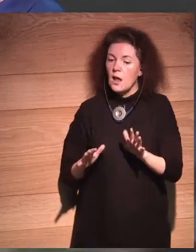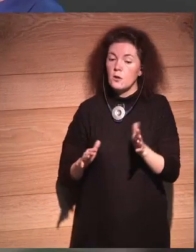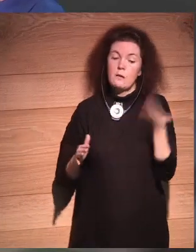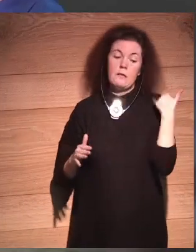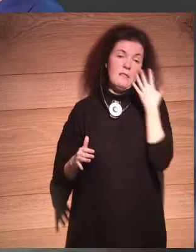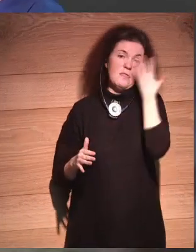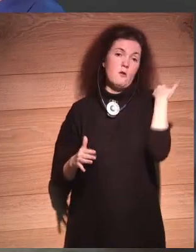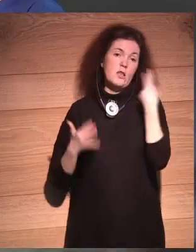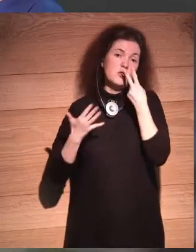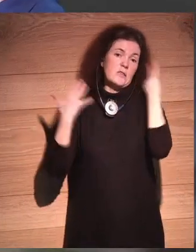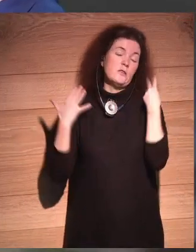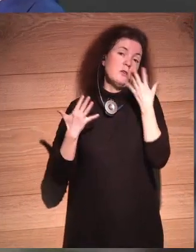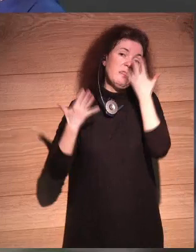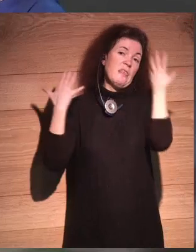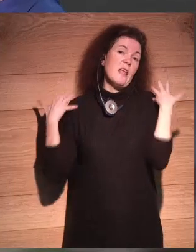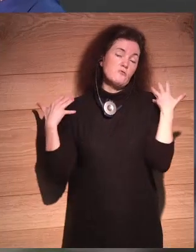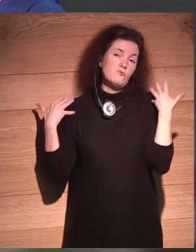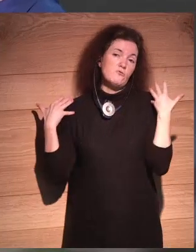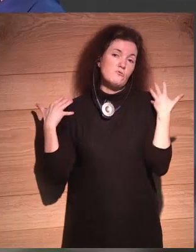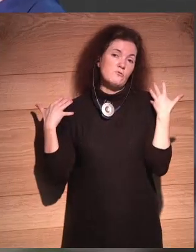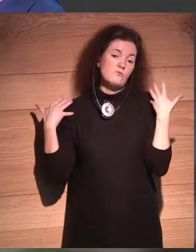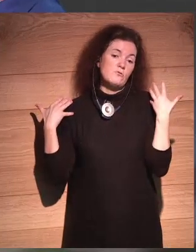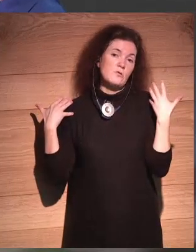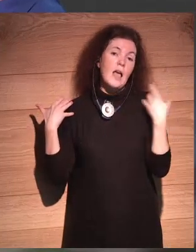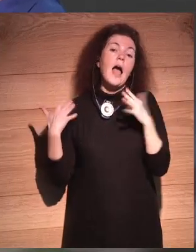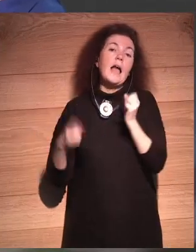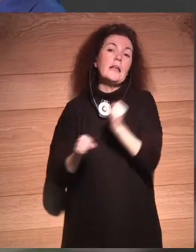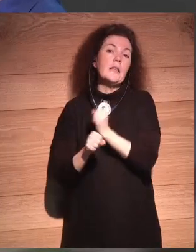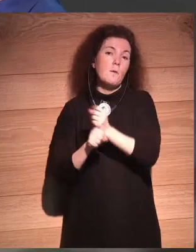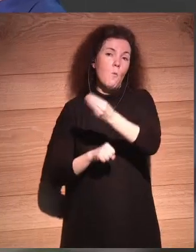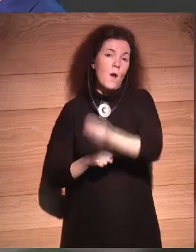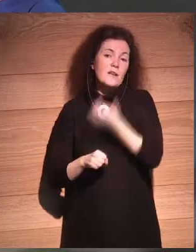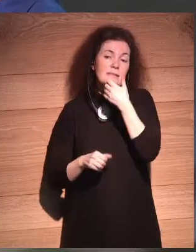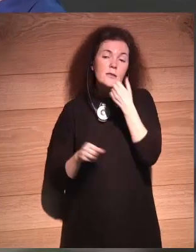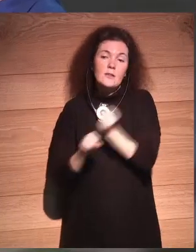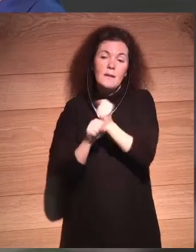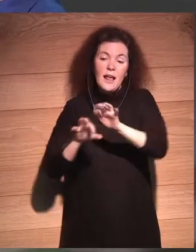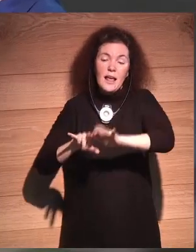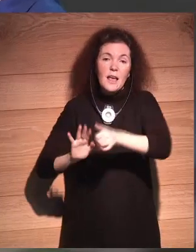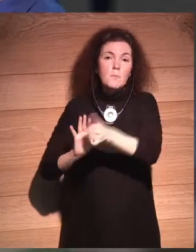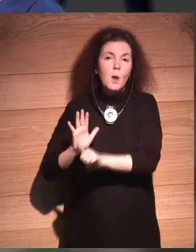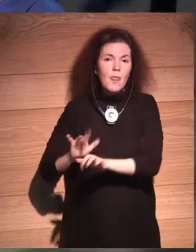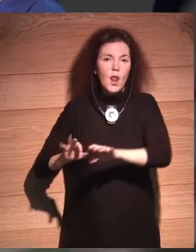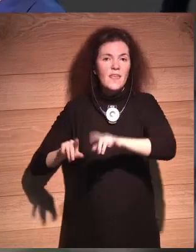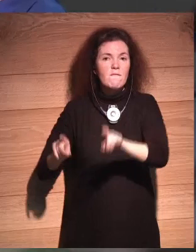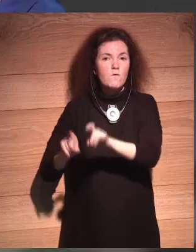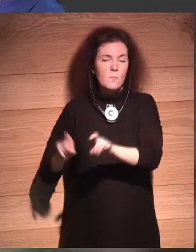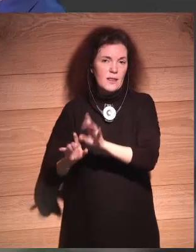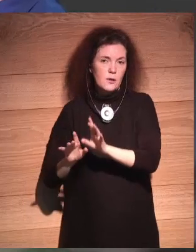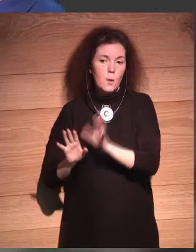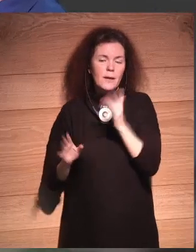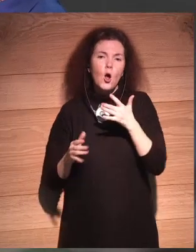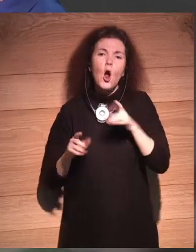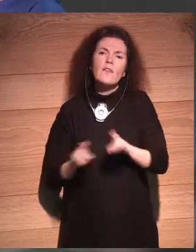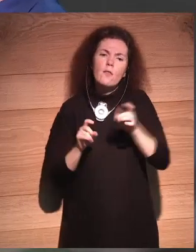últimos 5, 7, 10 años vas a tener un puesto de trabajo bueno si eres un programador, pero los